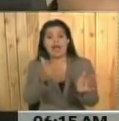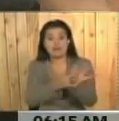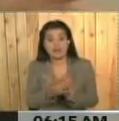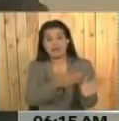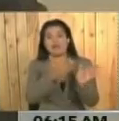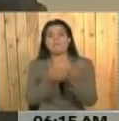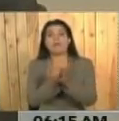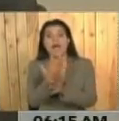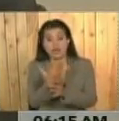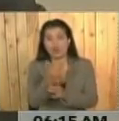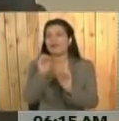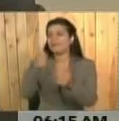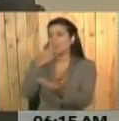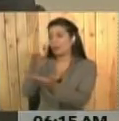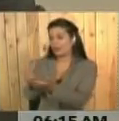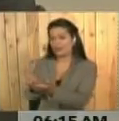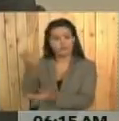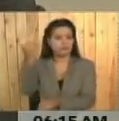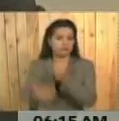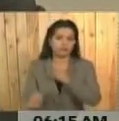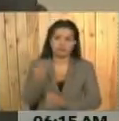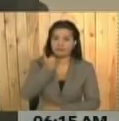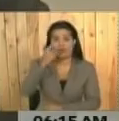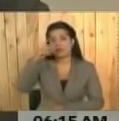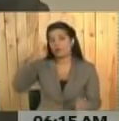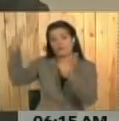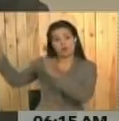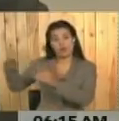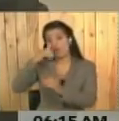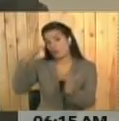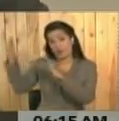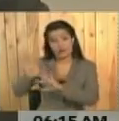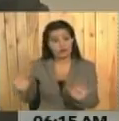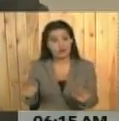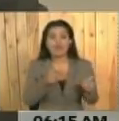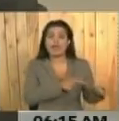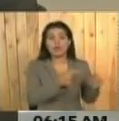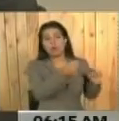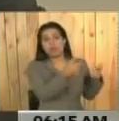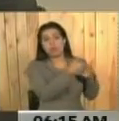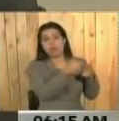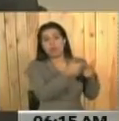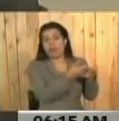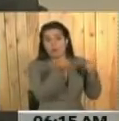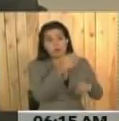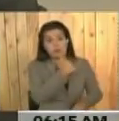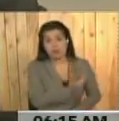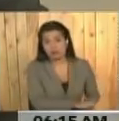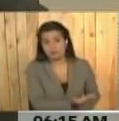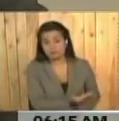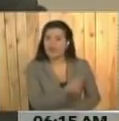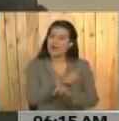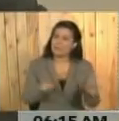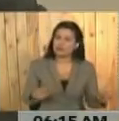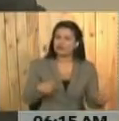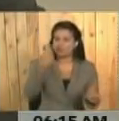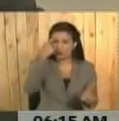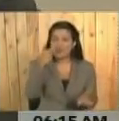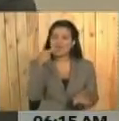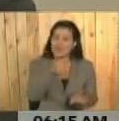internas ahora esa ese es el escenario que viene Hernán el escenario es que ellos van a ir van a aceptar las